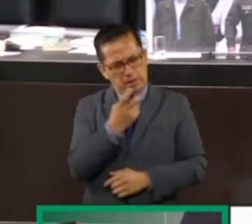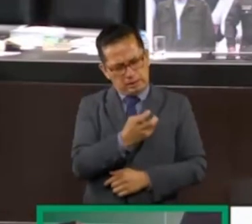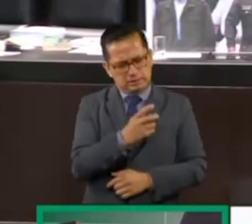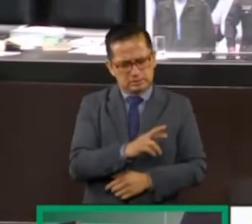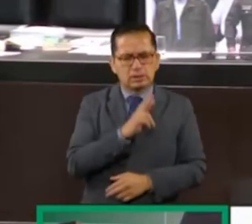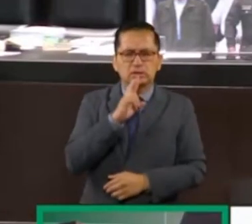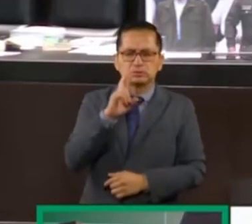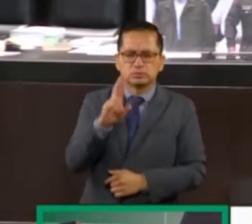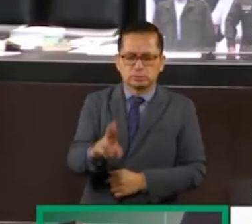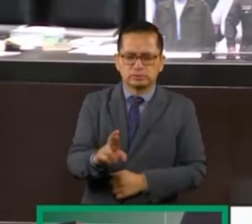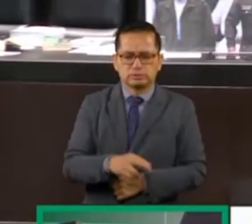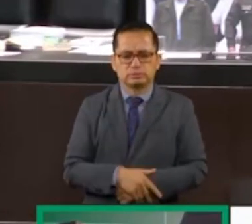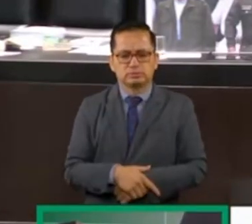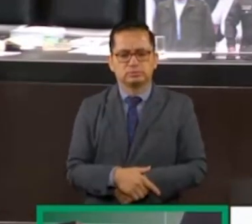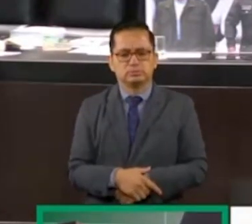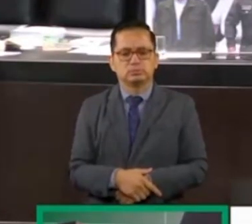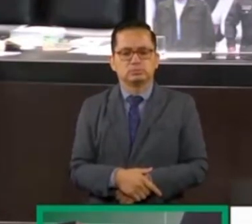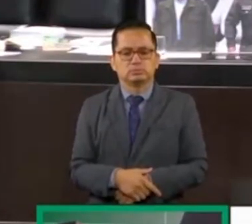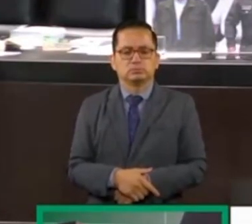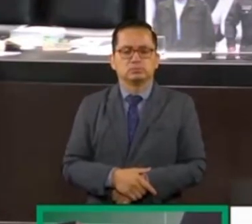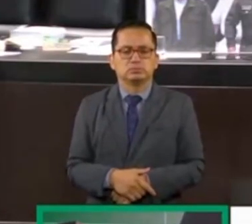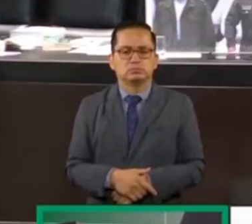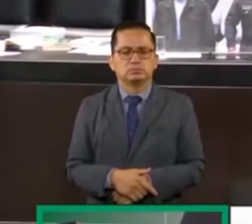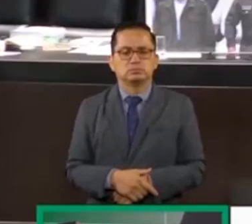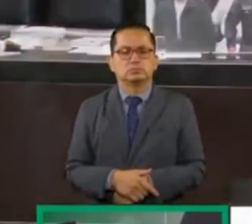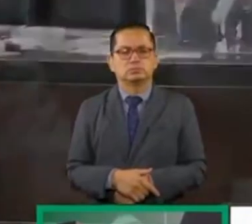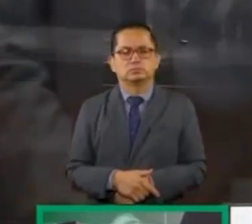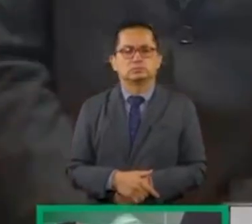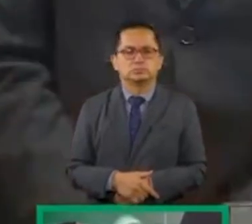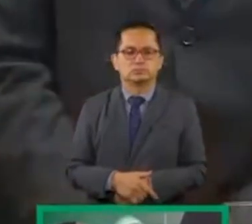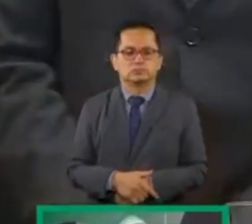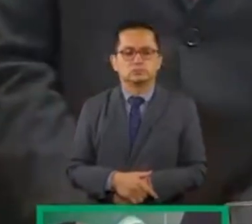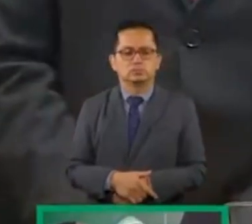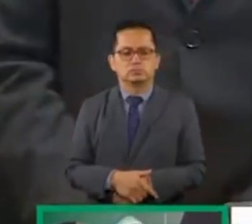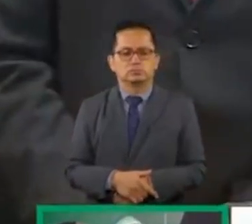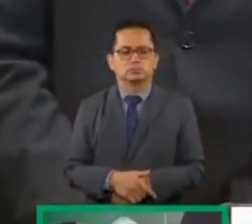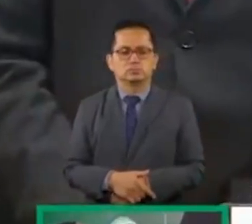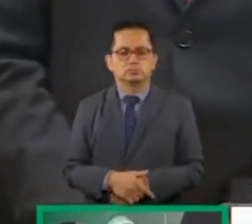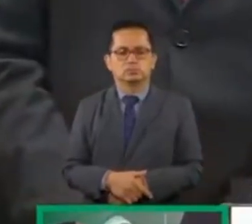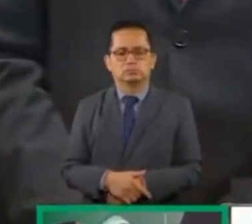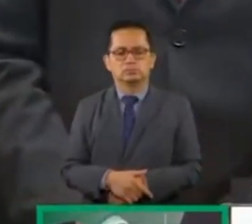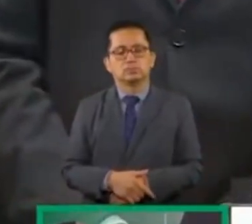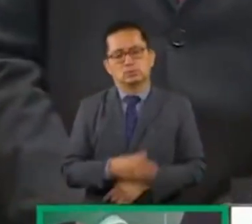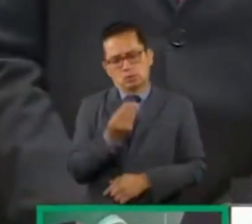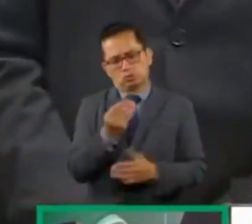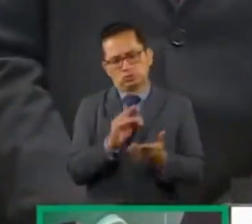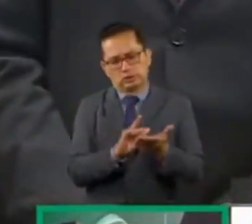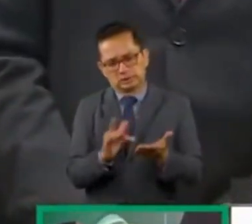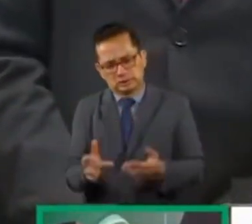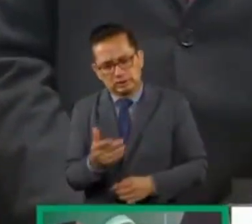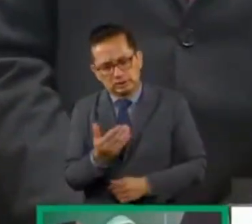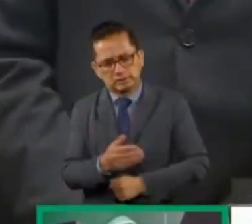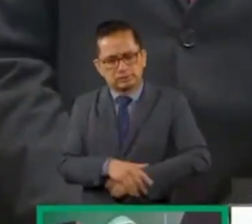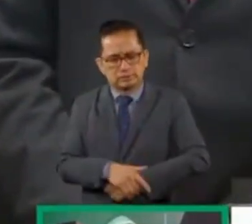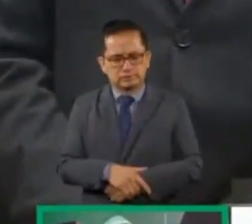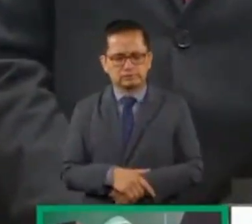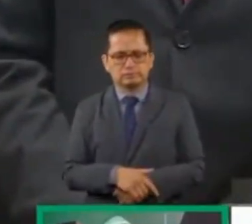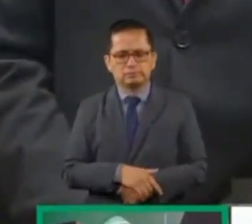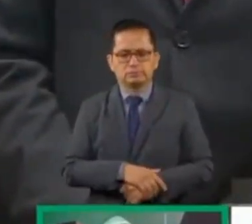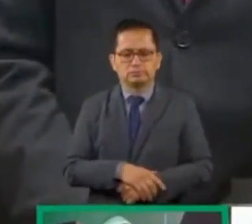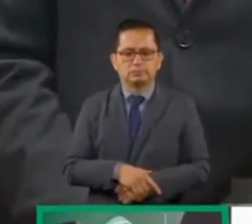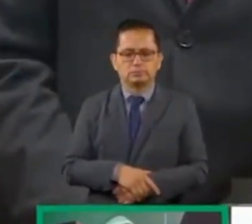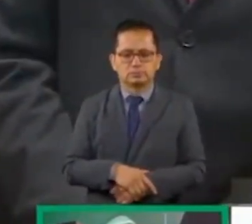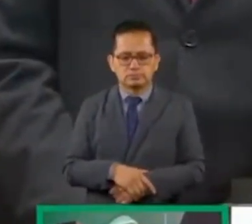pregunta. Adelante. Muchísimas gracias. Bueno, pues los que han